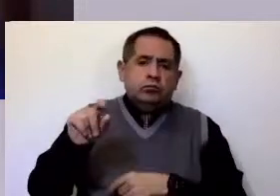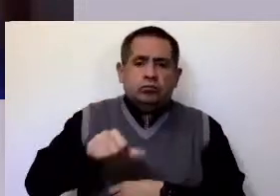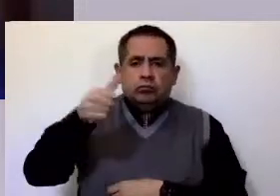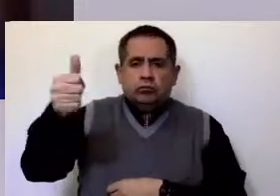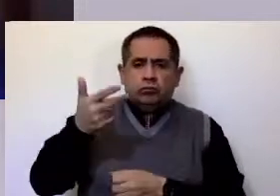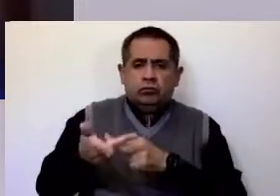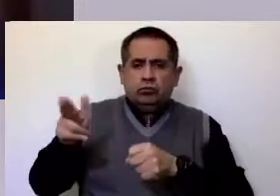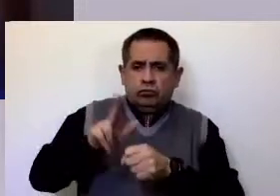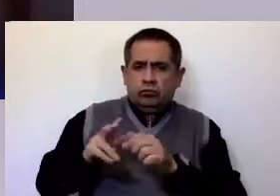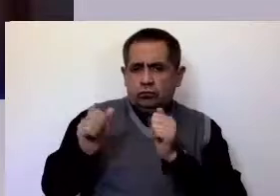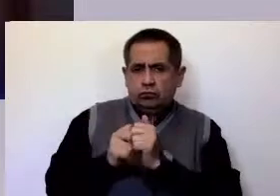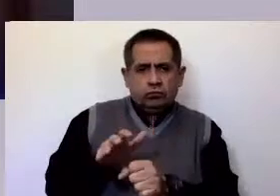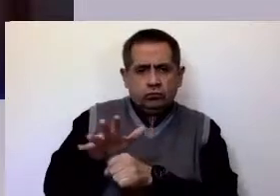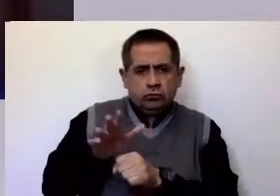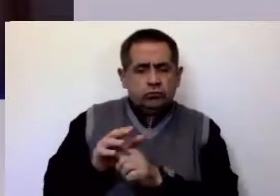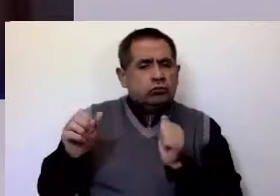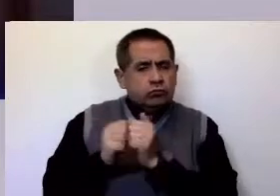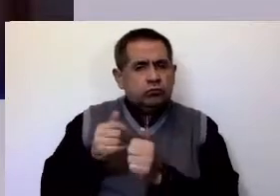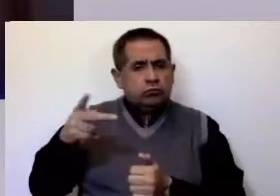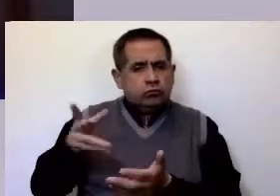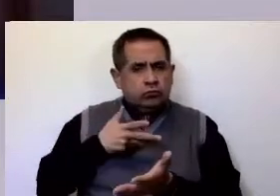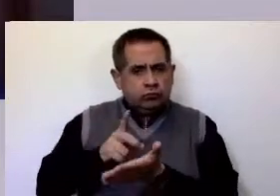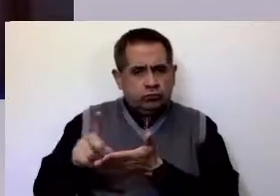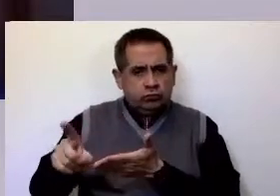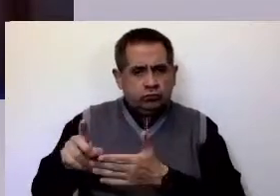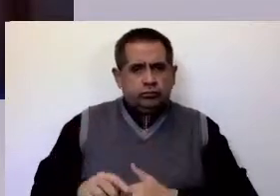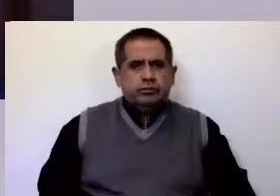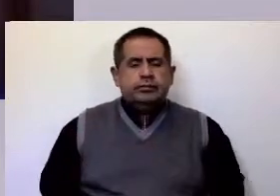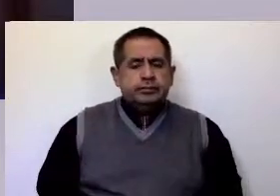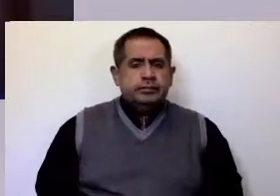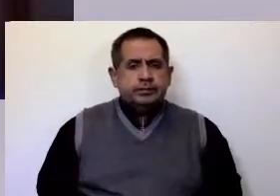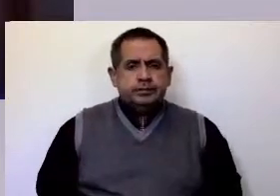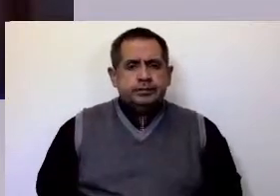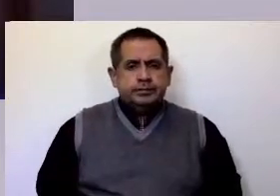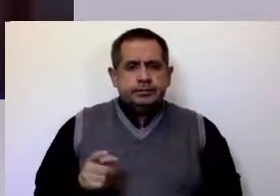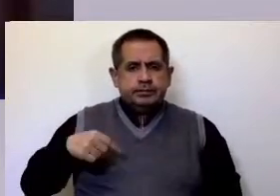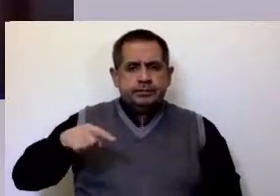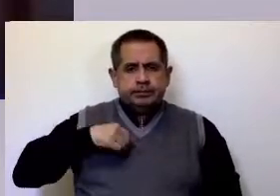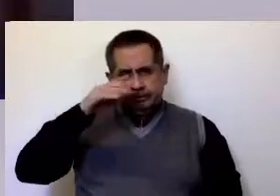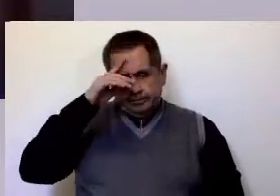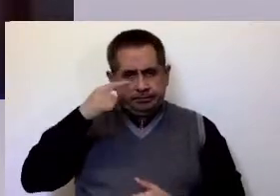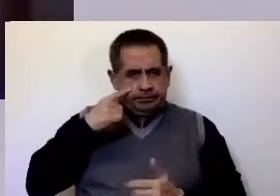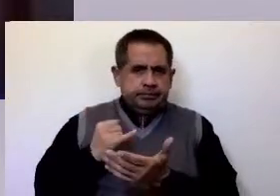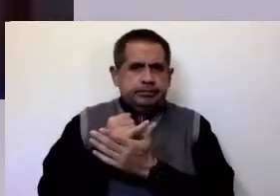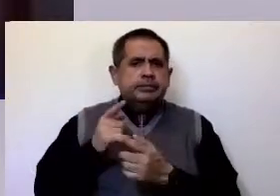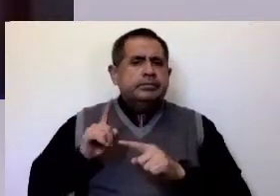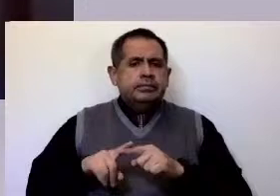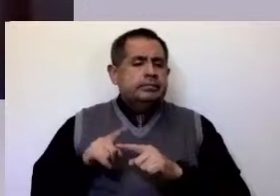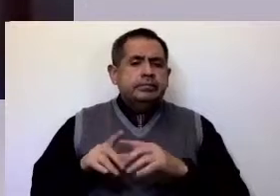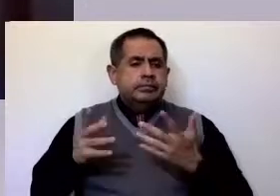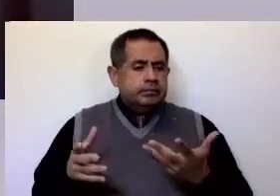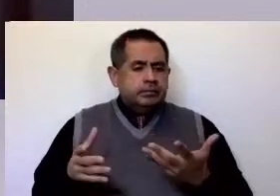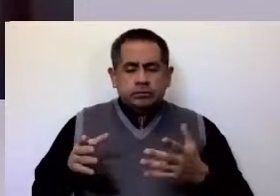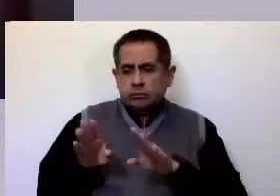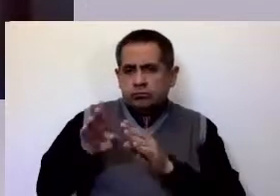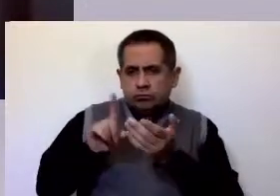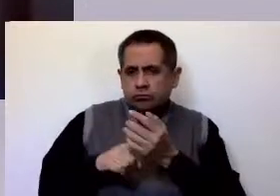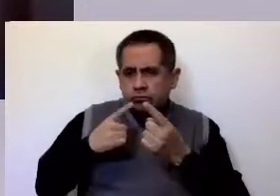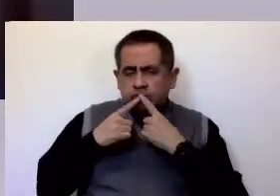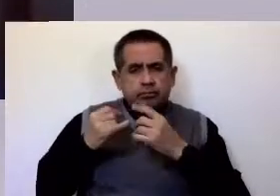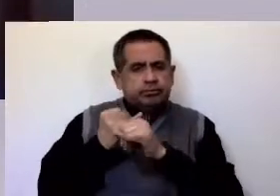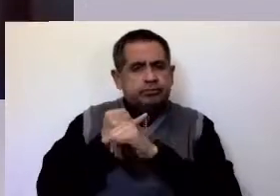y garantizar el derecho referido de las consideraciones del fallo destaca que el contenido normativo del pacto internacional